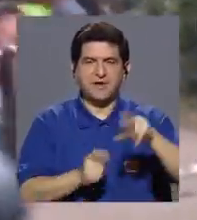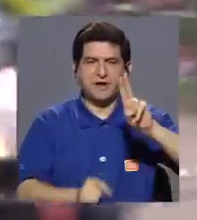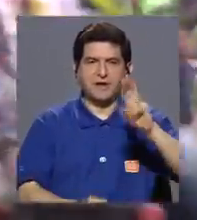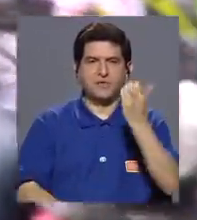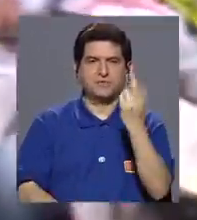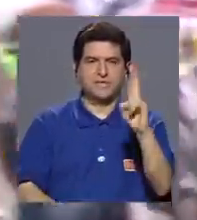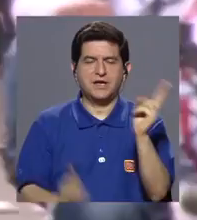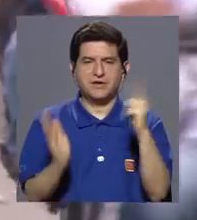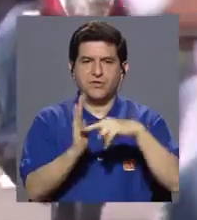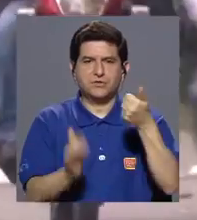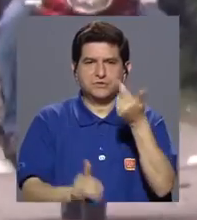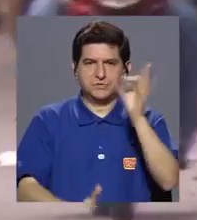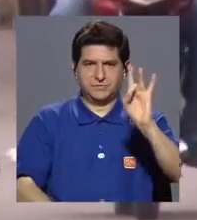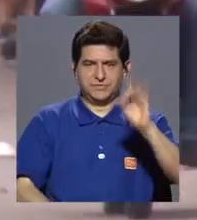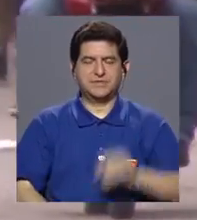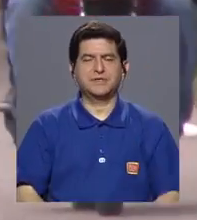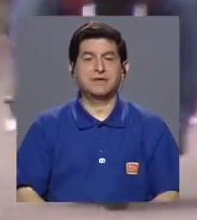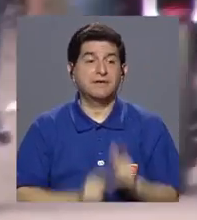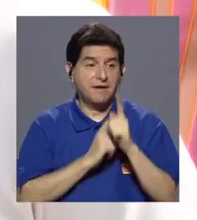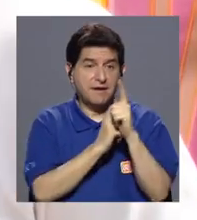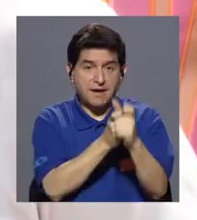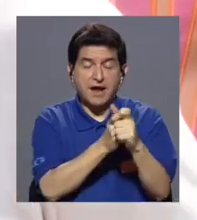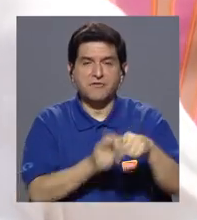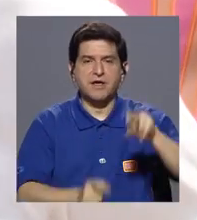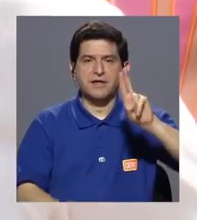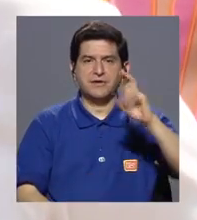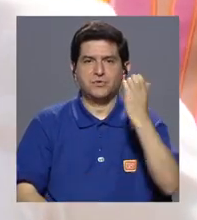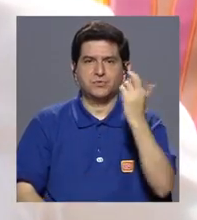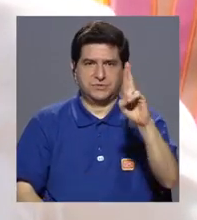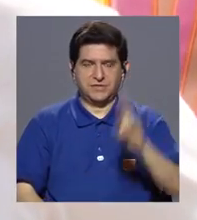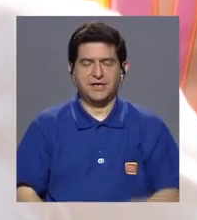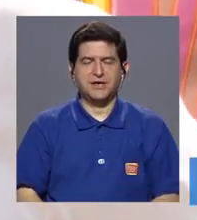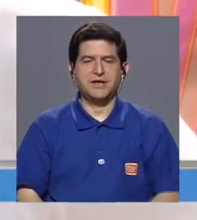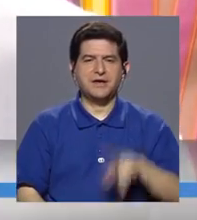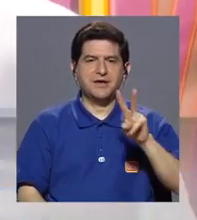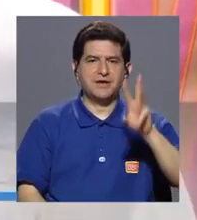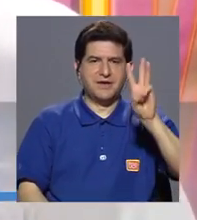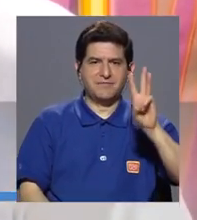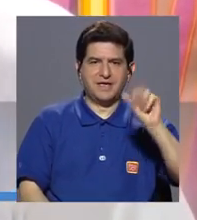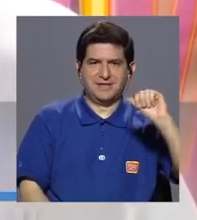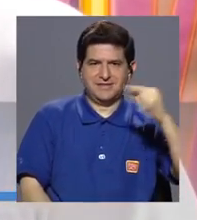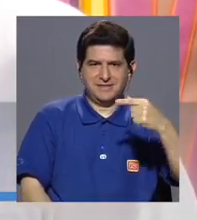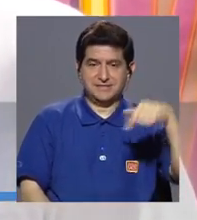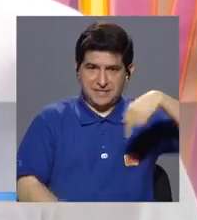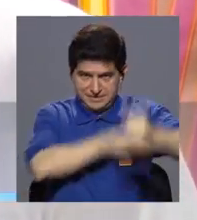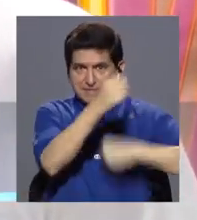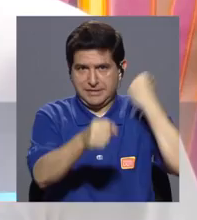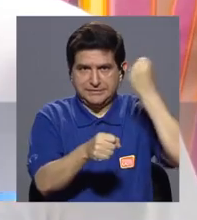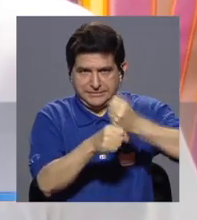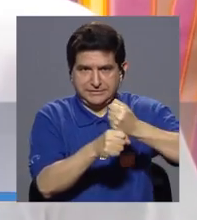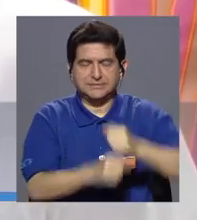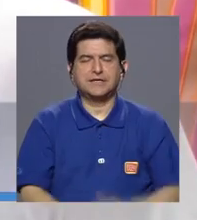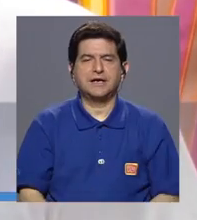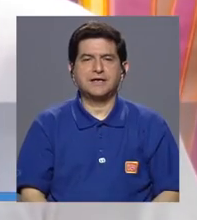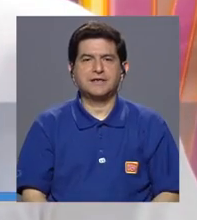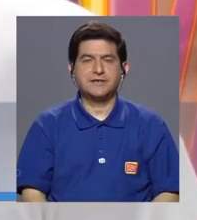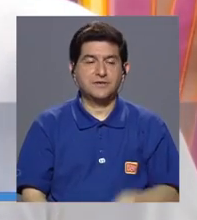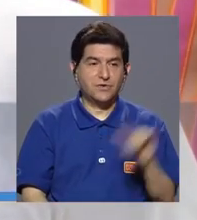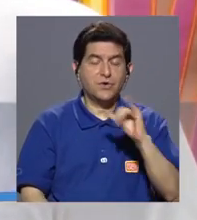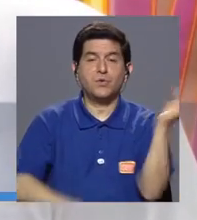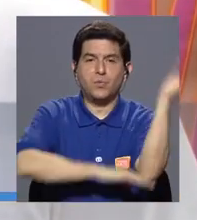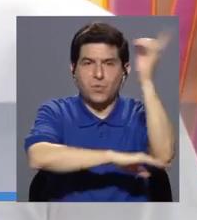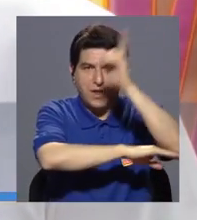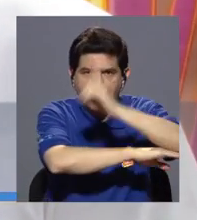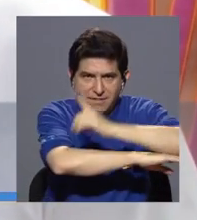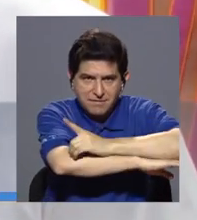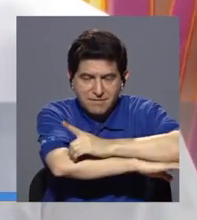UCR 2018. La carrera de la UCR va a ser el día 26 de agosto de este año, precisamente coincide con la